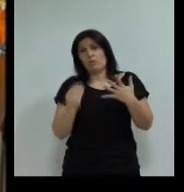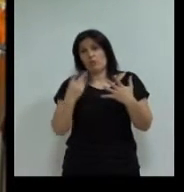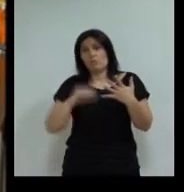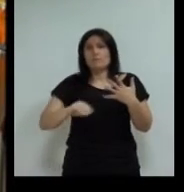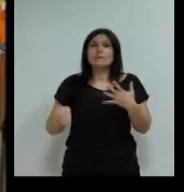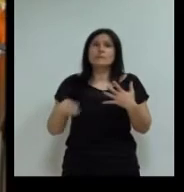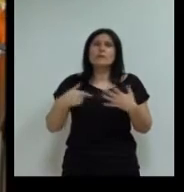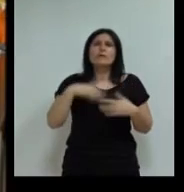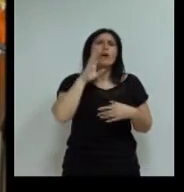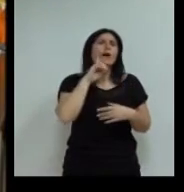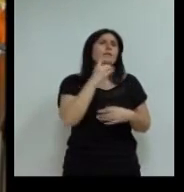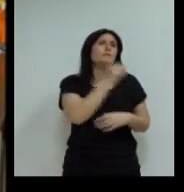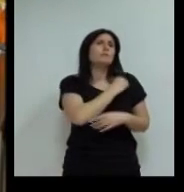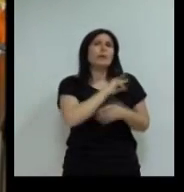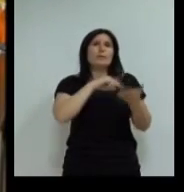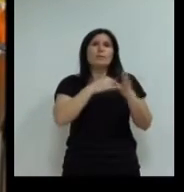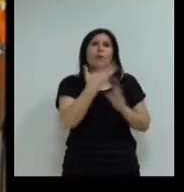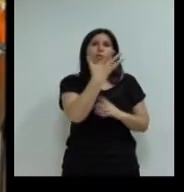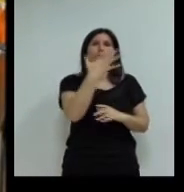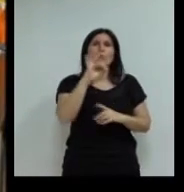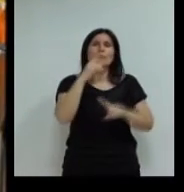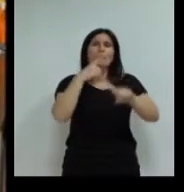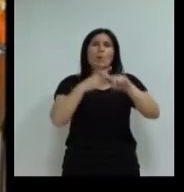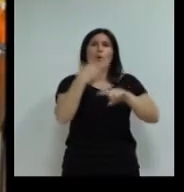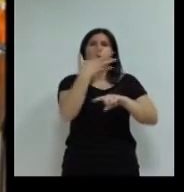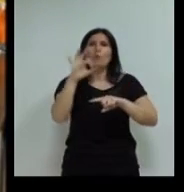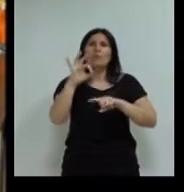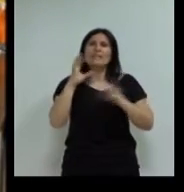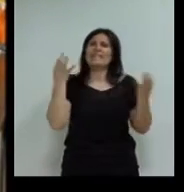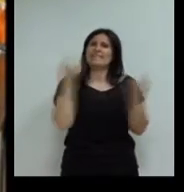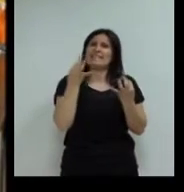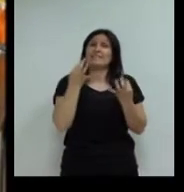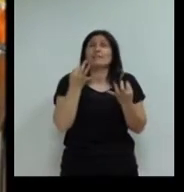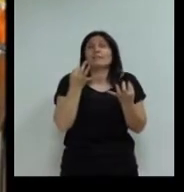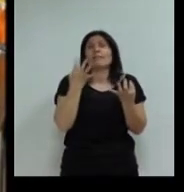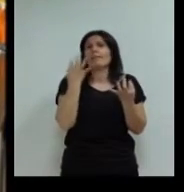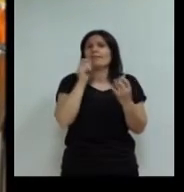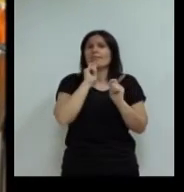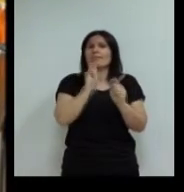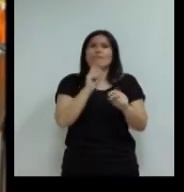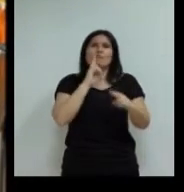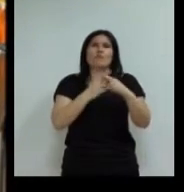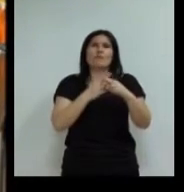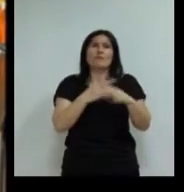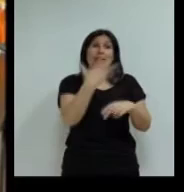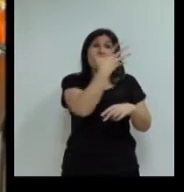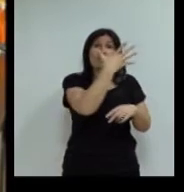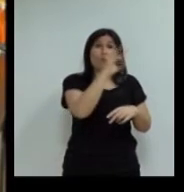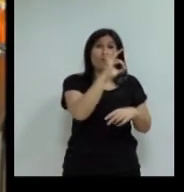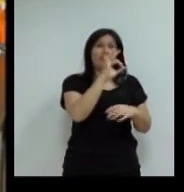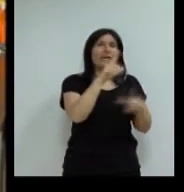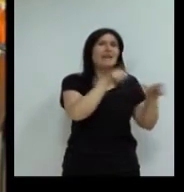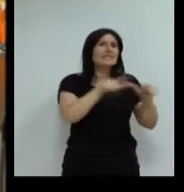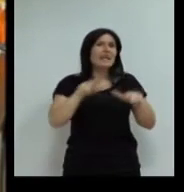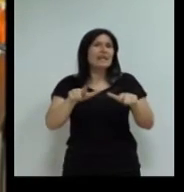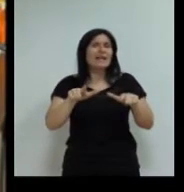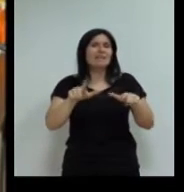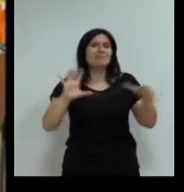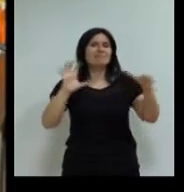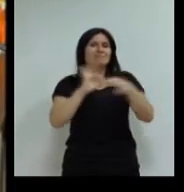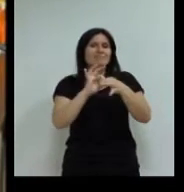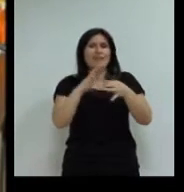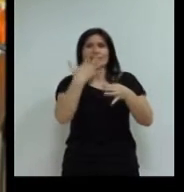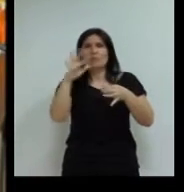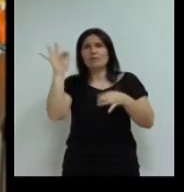proyecto 50x50. El proyecto 50x50 era una forma de ponerle un nombre a algo que dijera 50 salas, 50 películas. El objetivo es